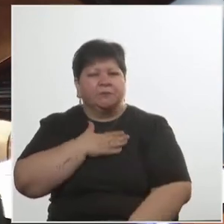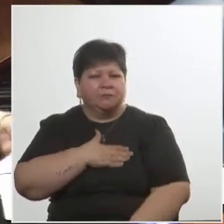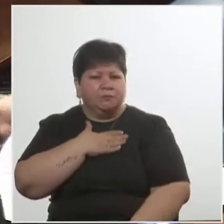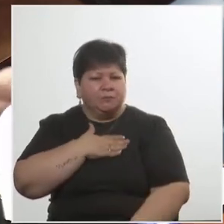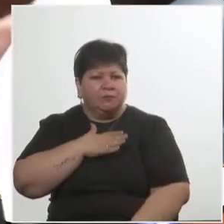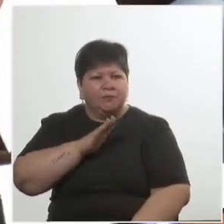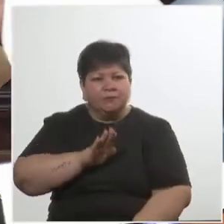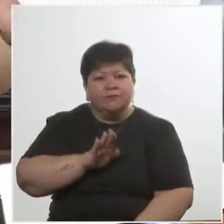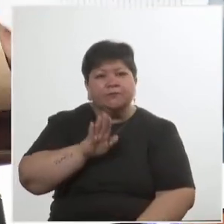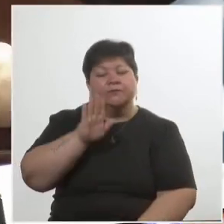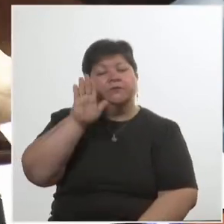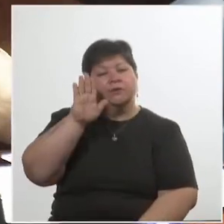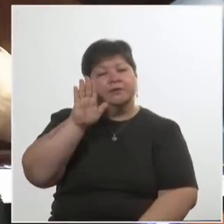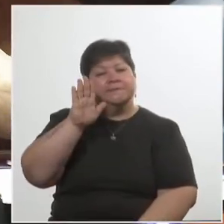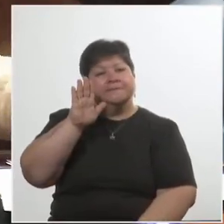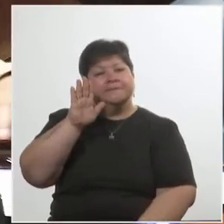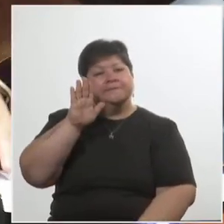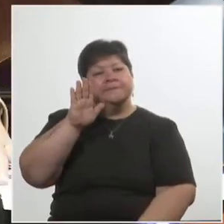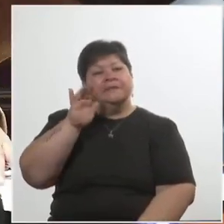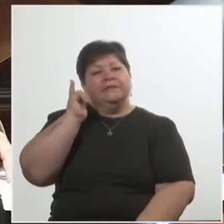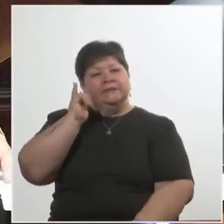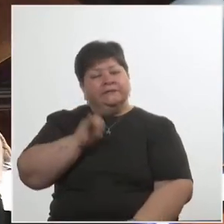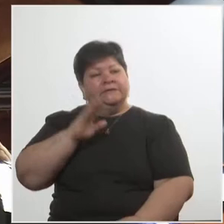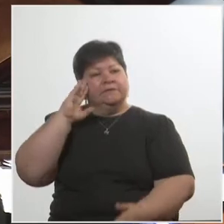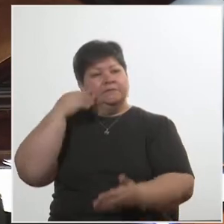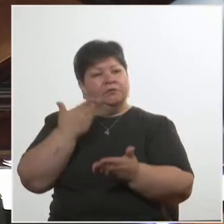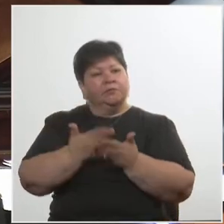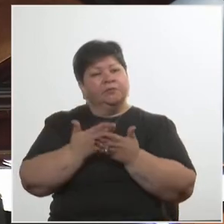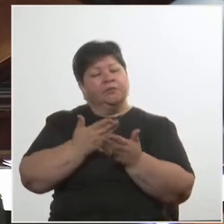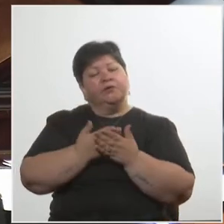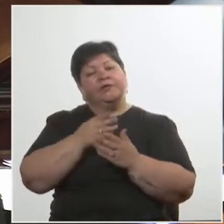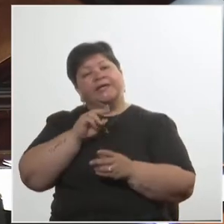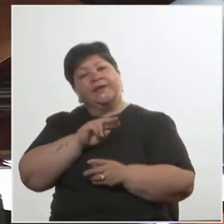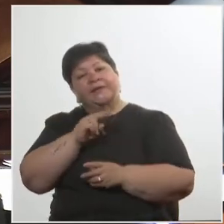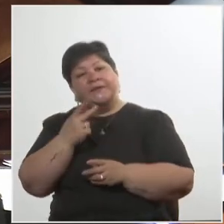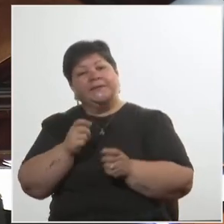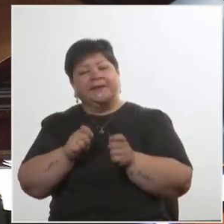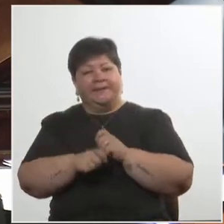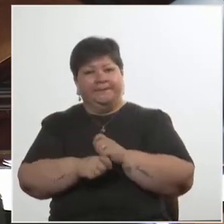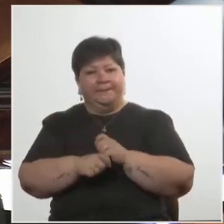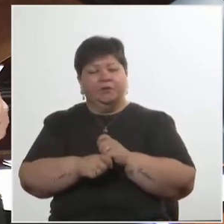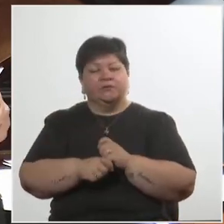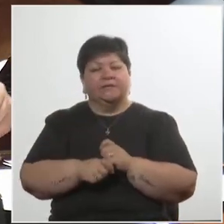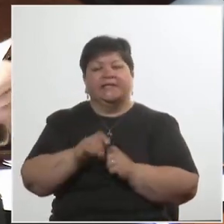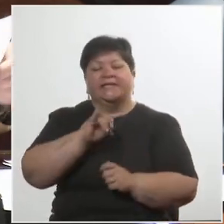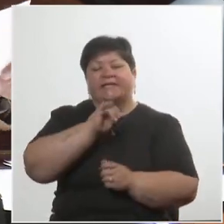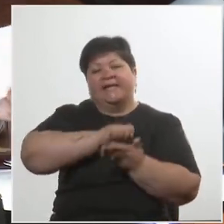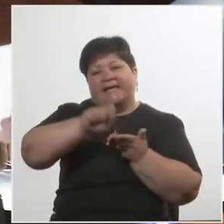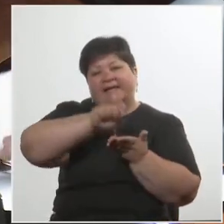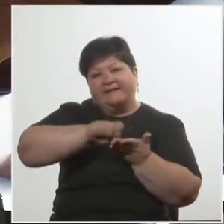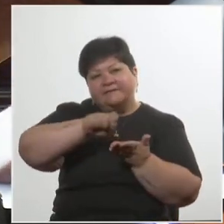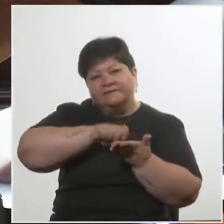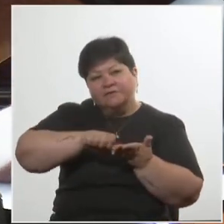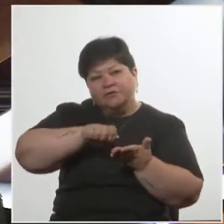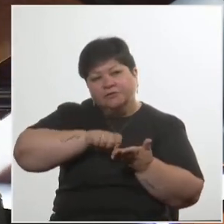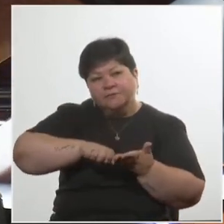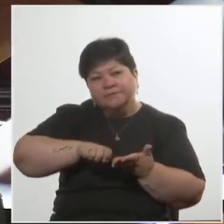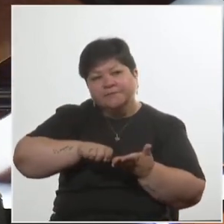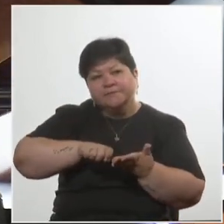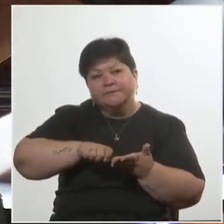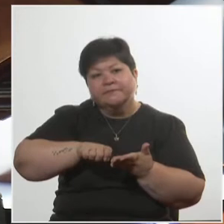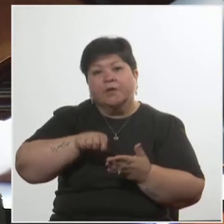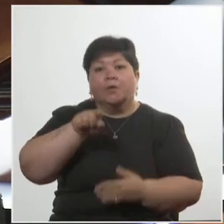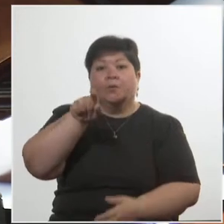si es ahora presidenta pero sí vamos a proponer dos cambios en la redacción este que